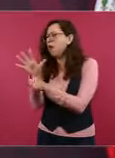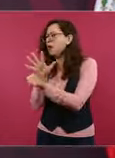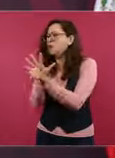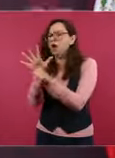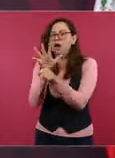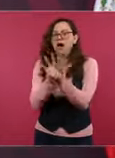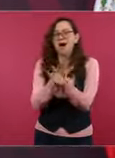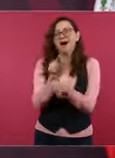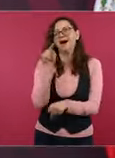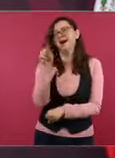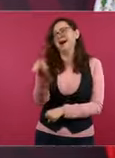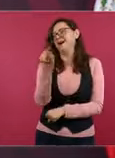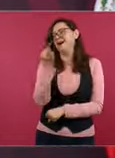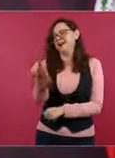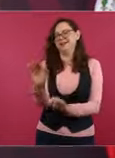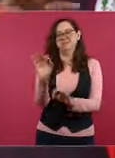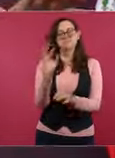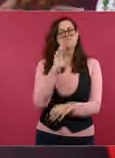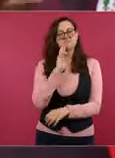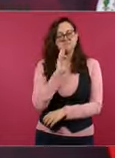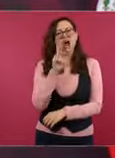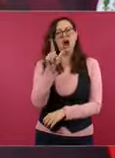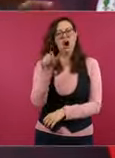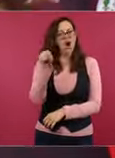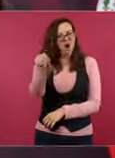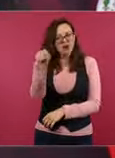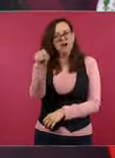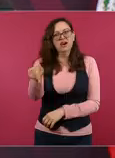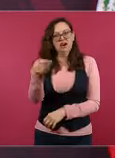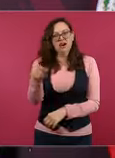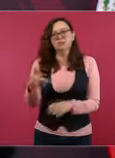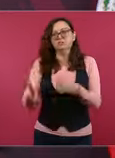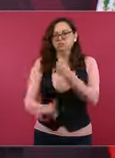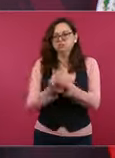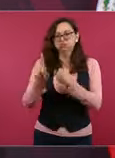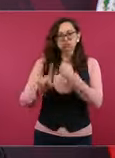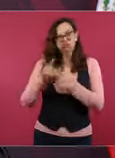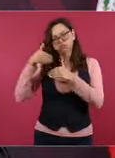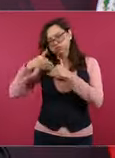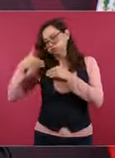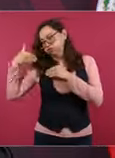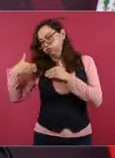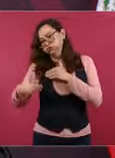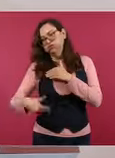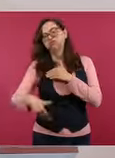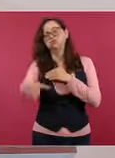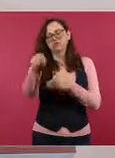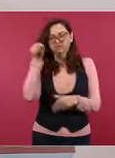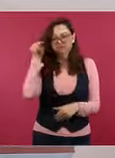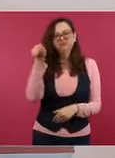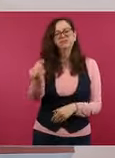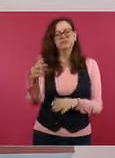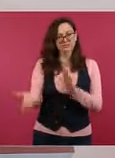el peor sitio para hacer el nuevo